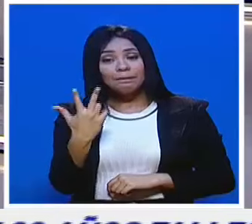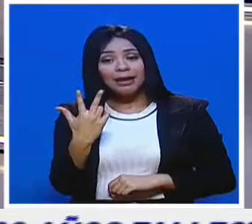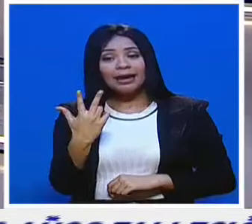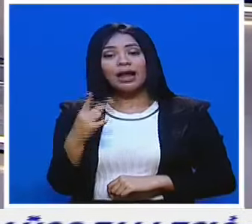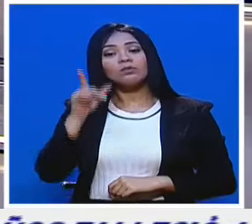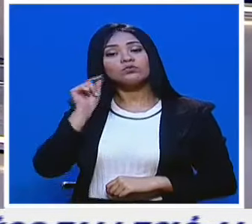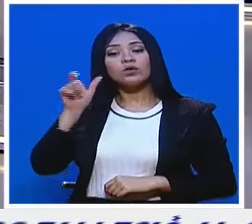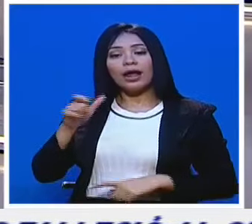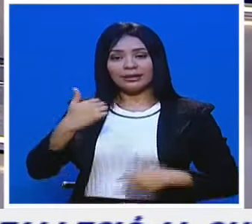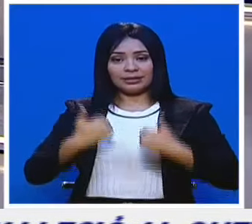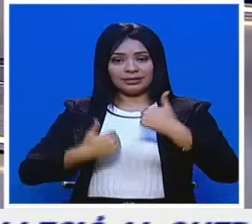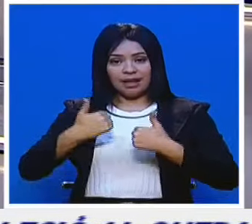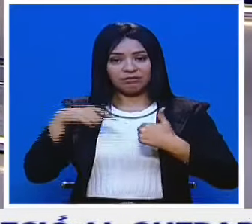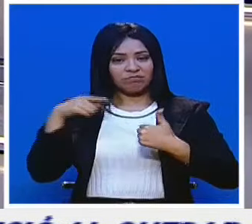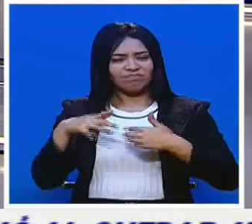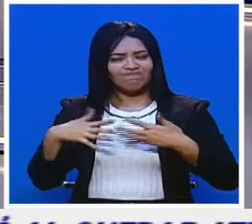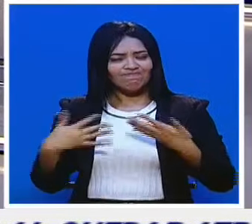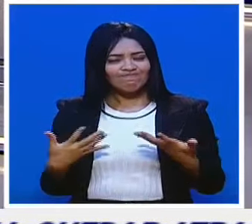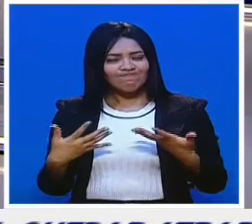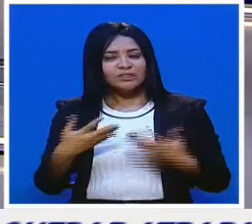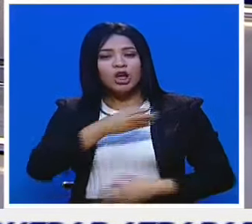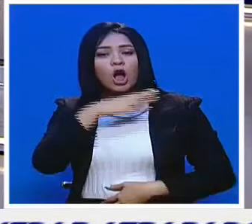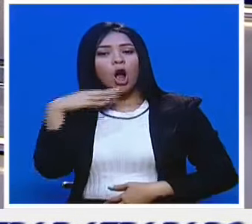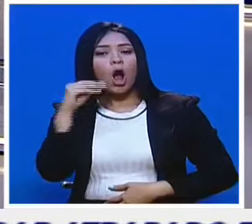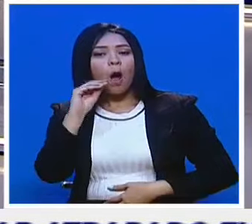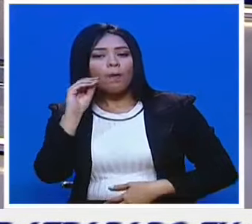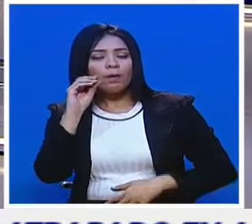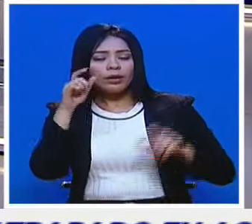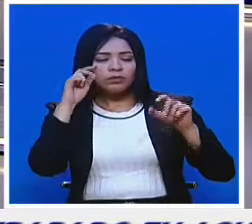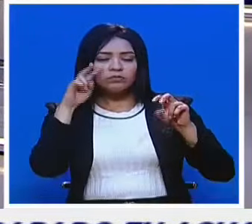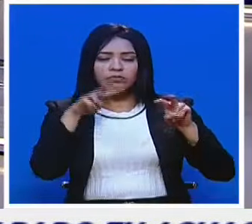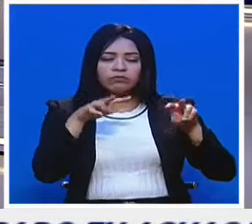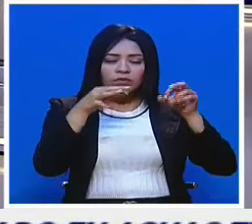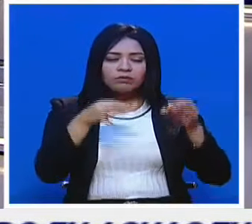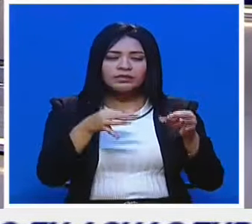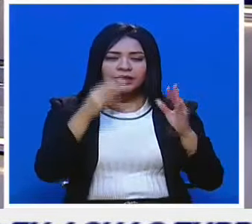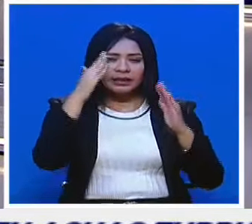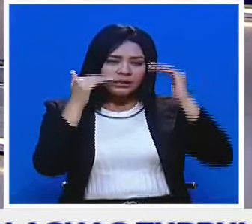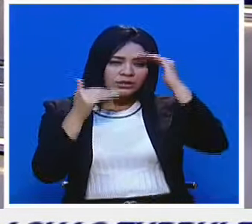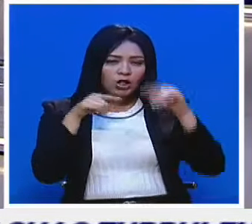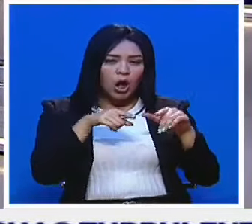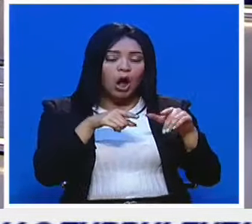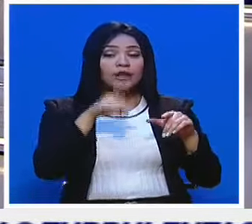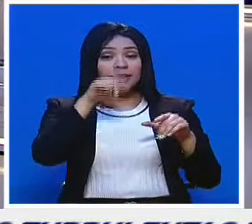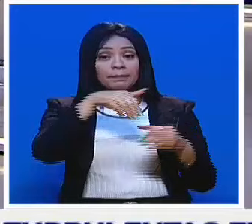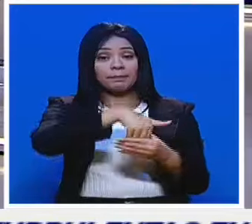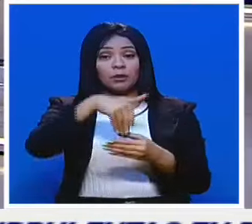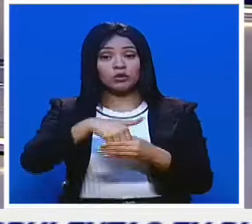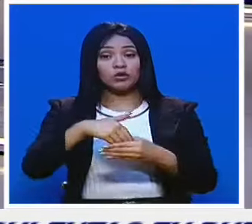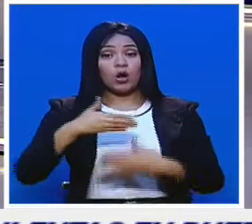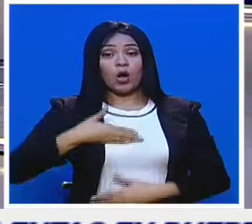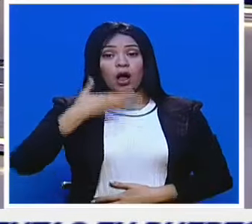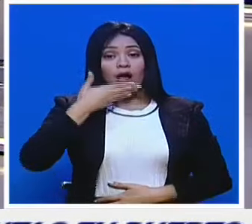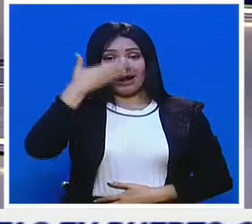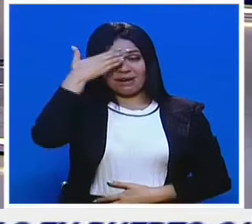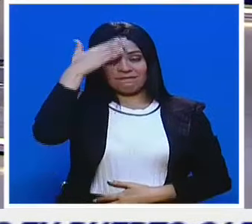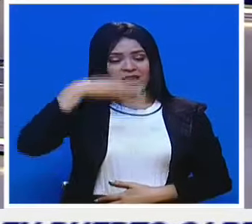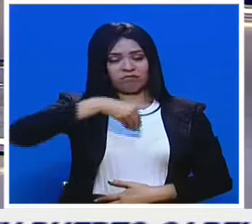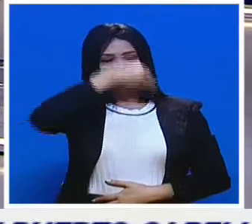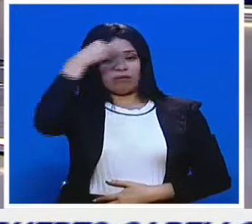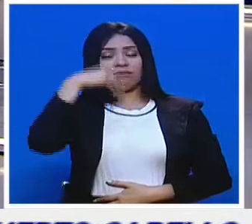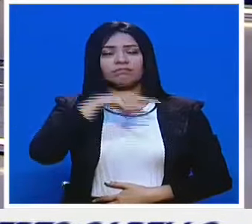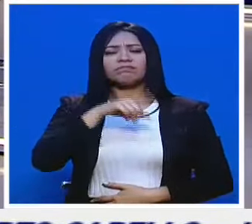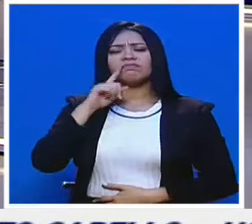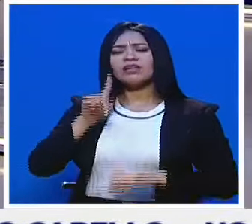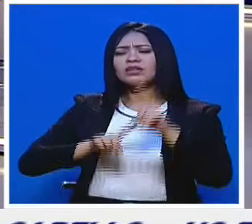concentrado en los jóvenes y en el voto árabe. Importante en estos momentos también. Y en las encuestas que no han ayudado